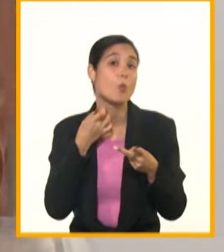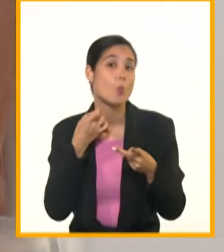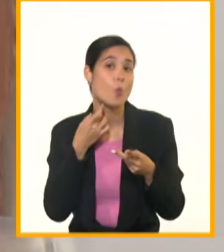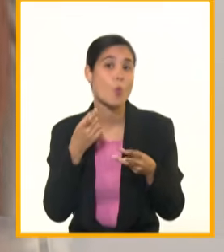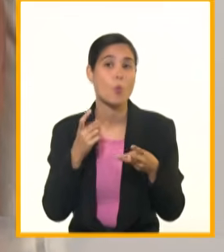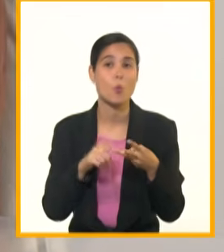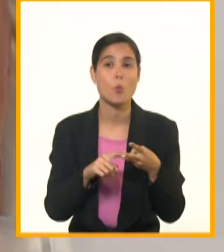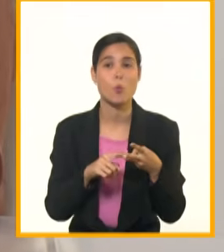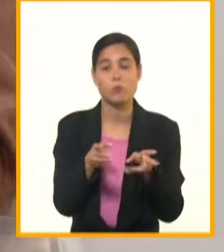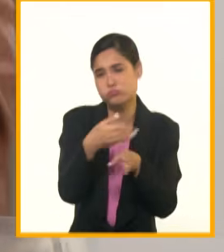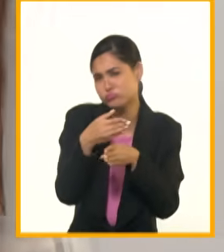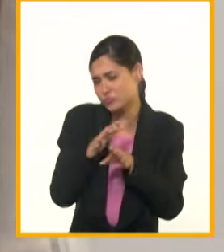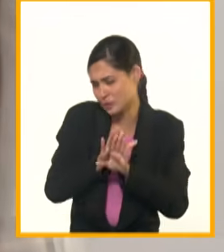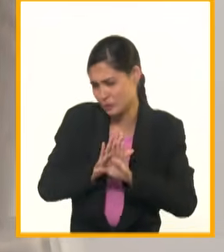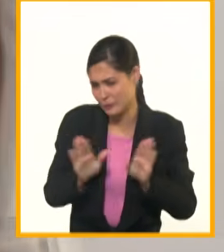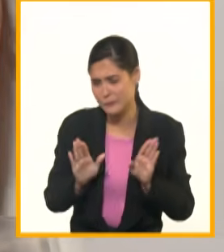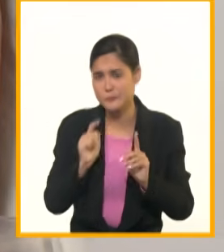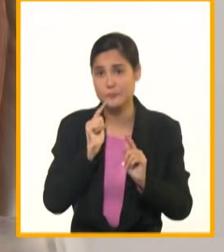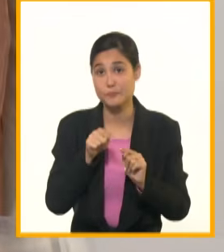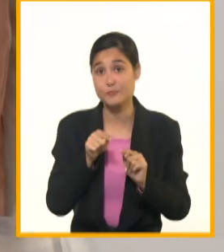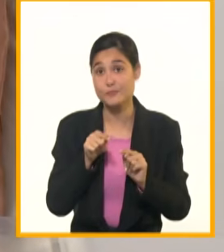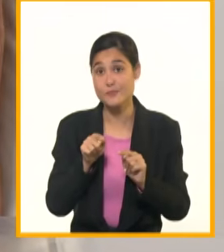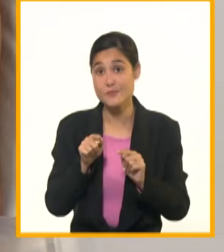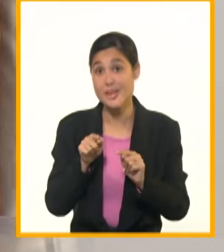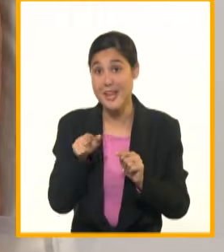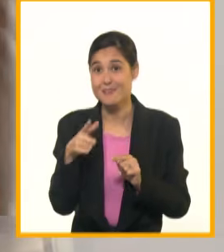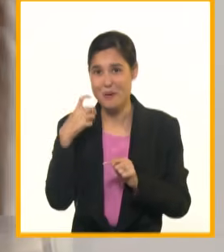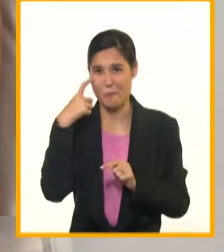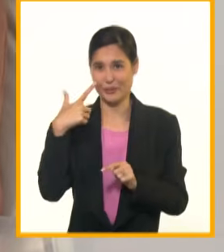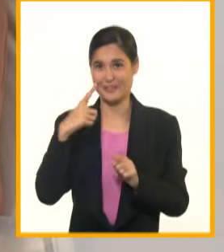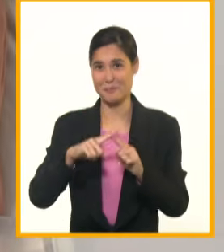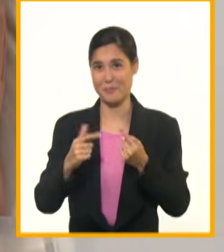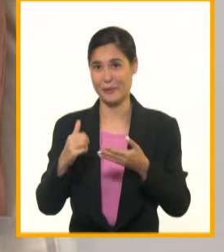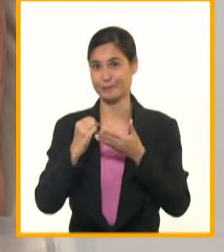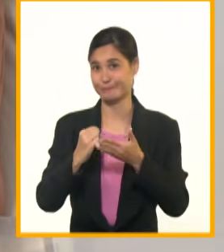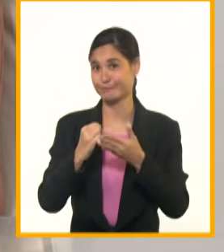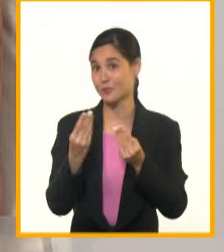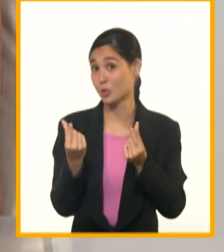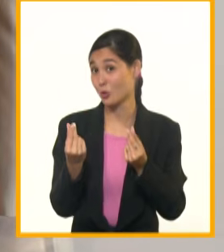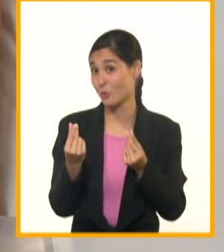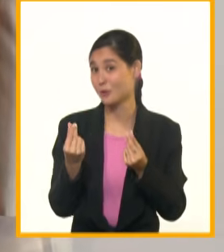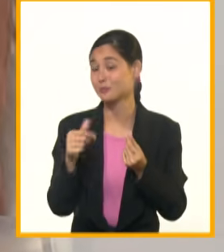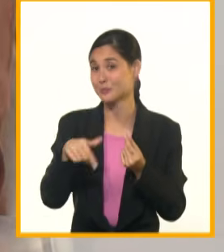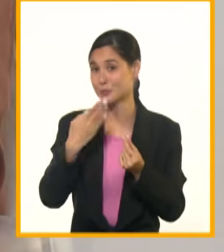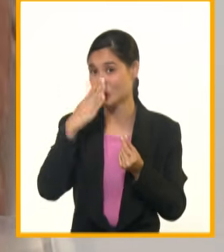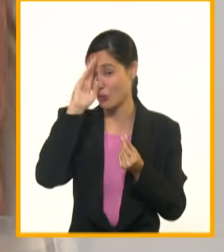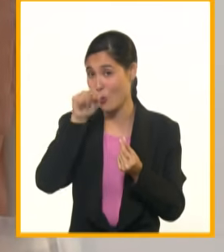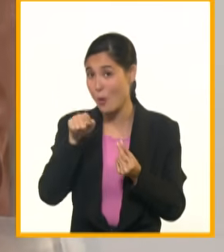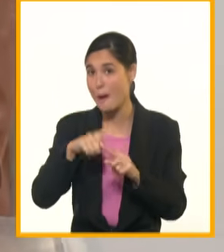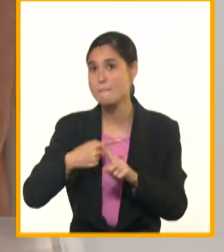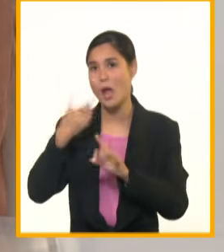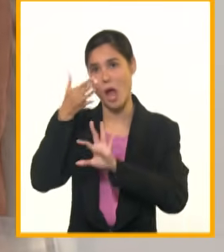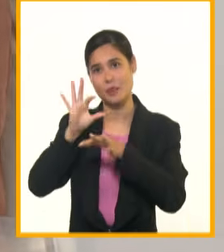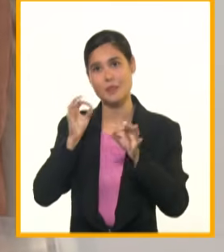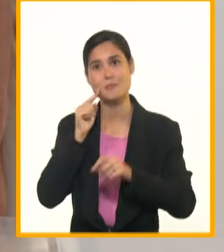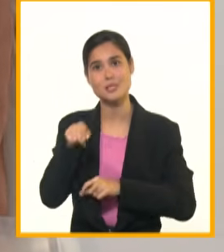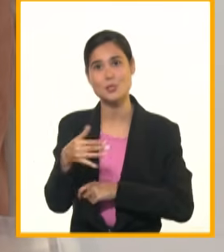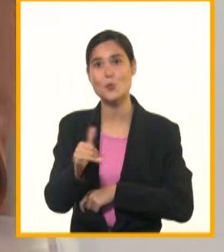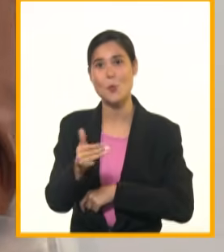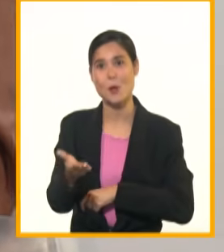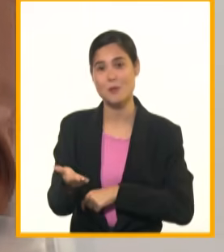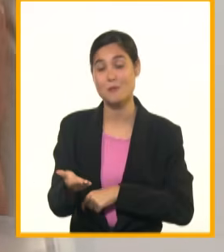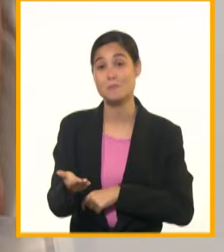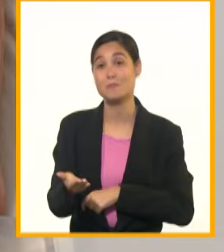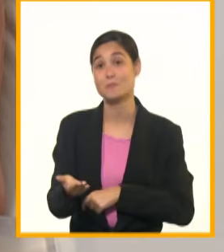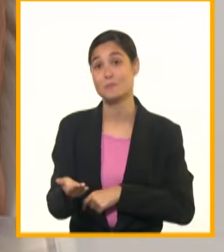ron, una media industria que le dé también niveles de entrada económica al central para que sostenga ese personal que